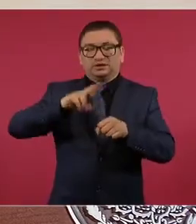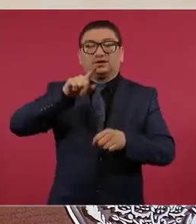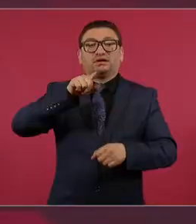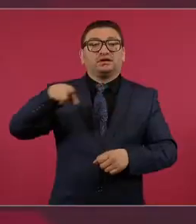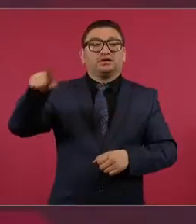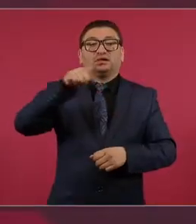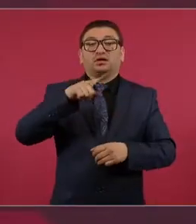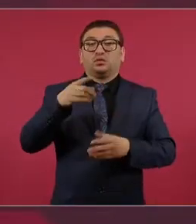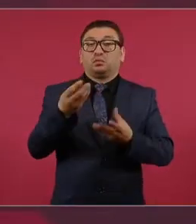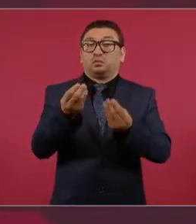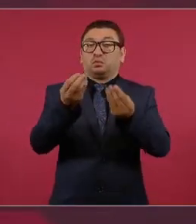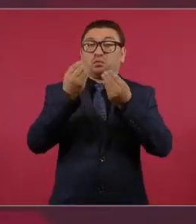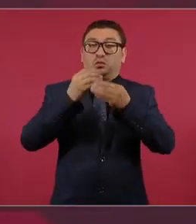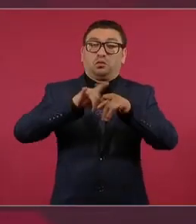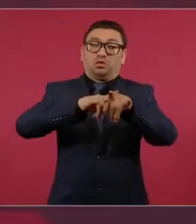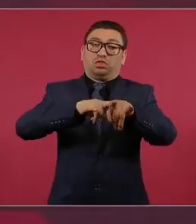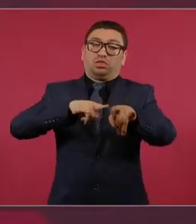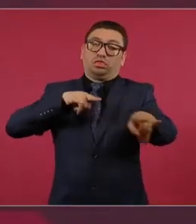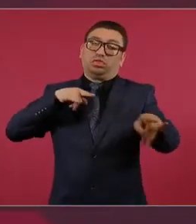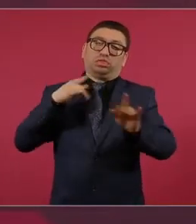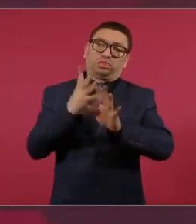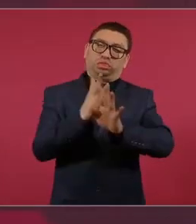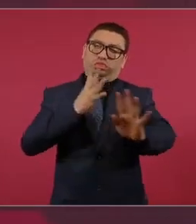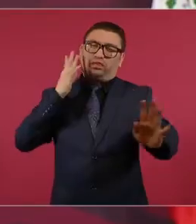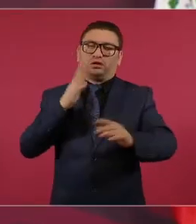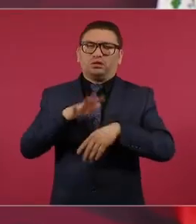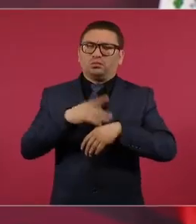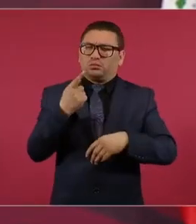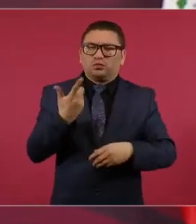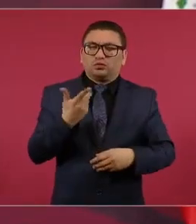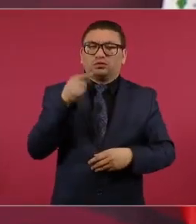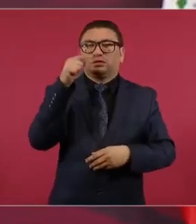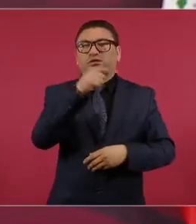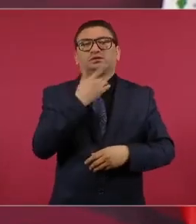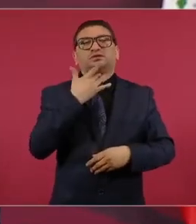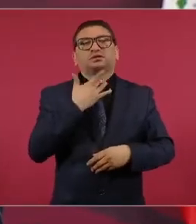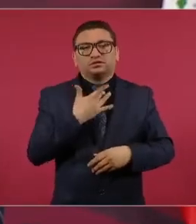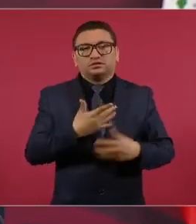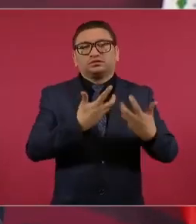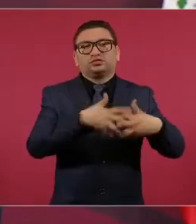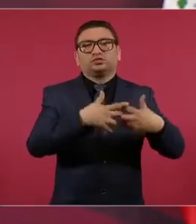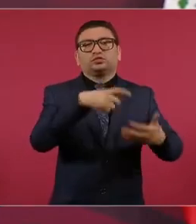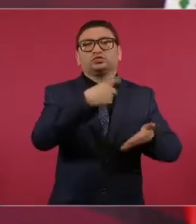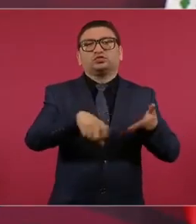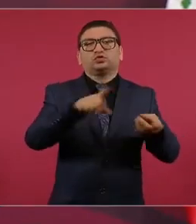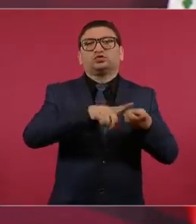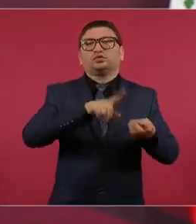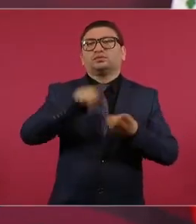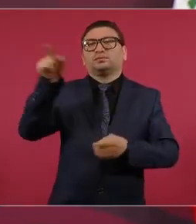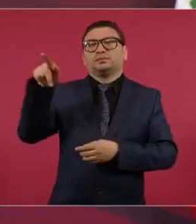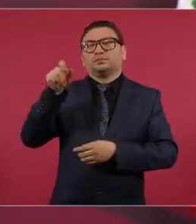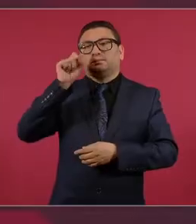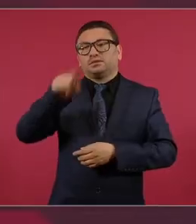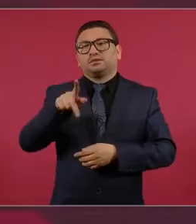habían colas y resulta que esa gasolina la compraban en